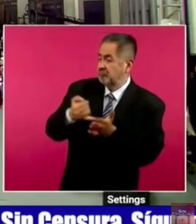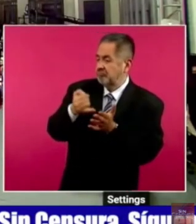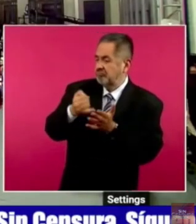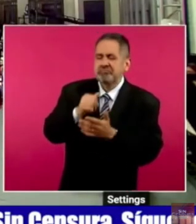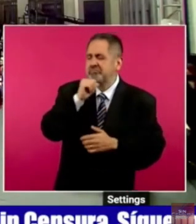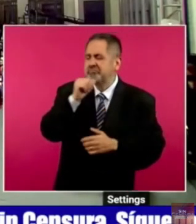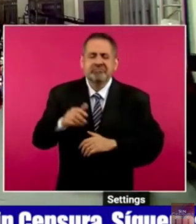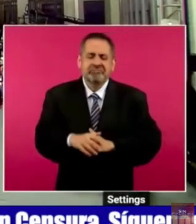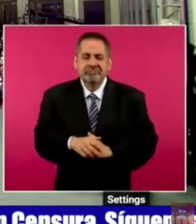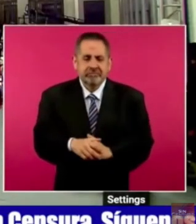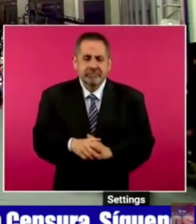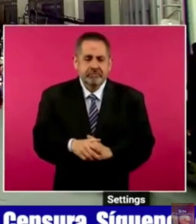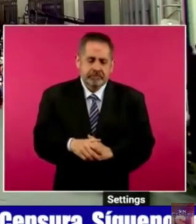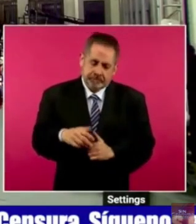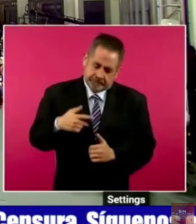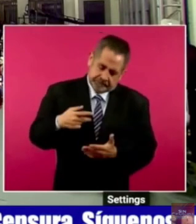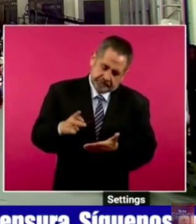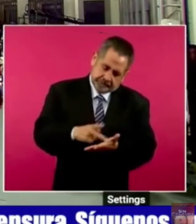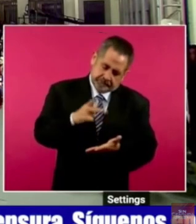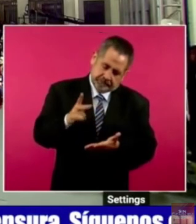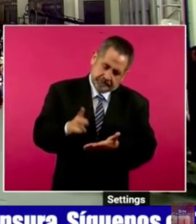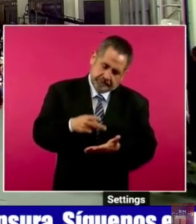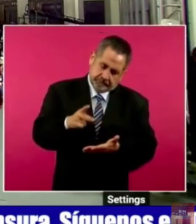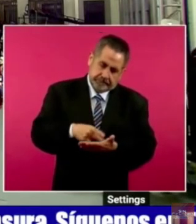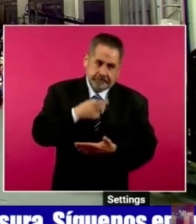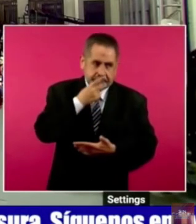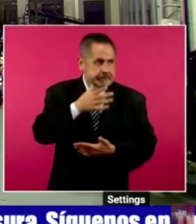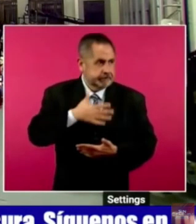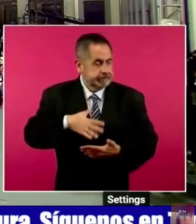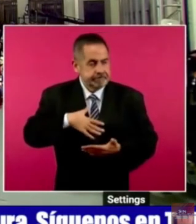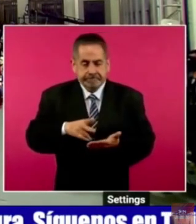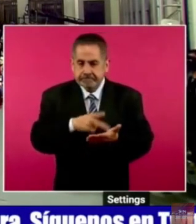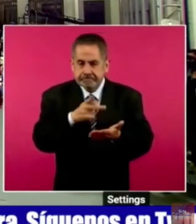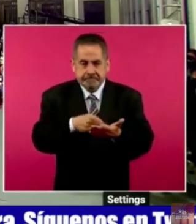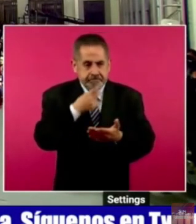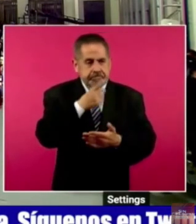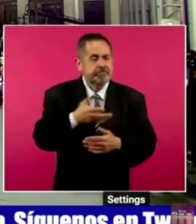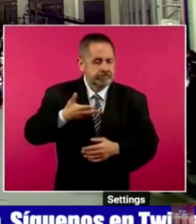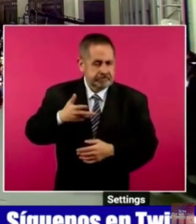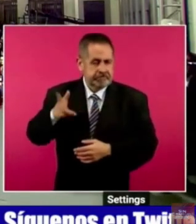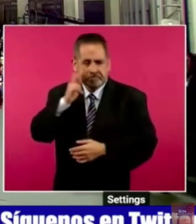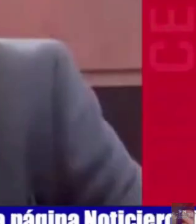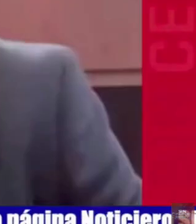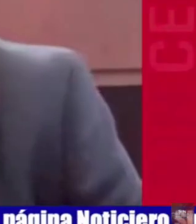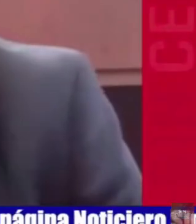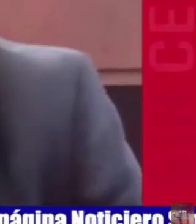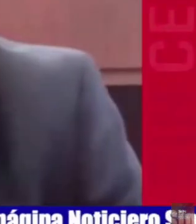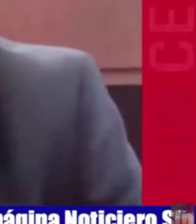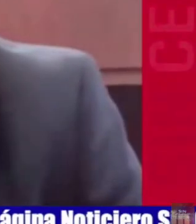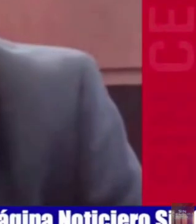a la colaboración interinstitucional en algunos casos críticos que